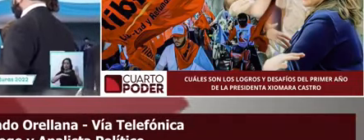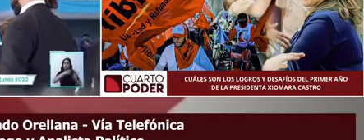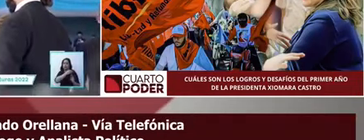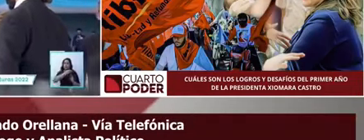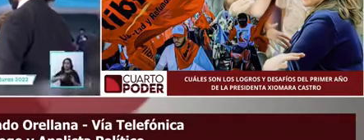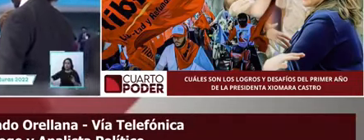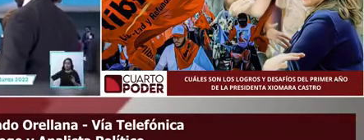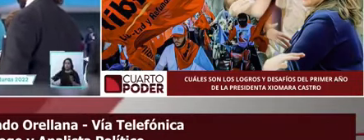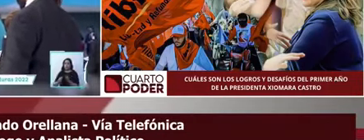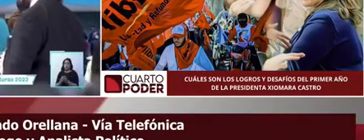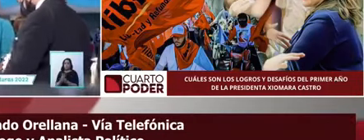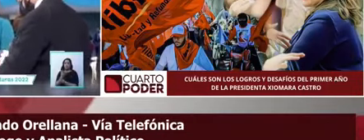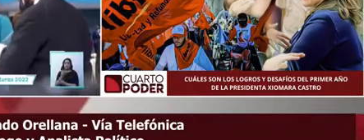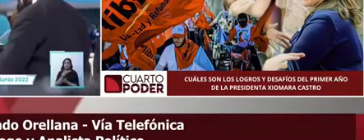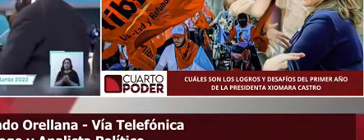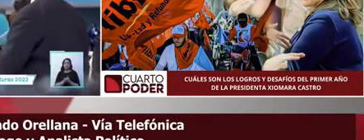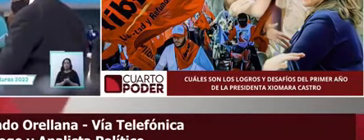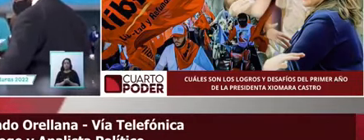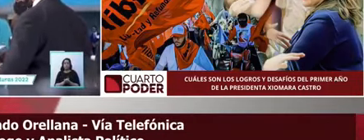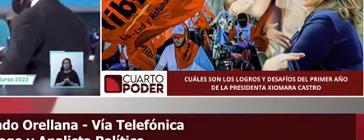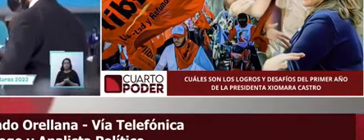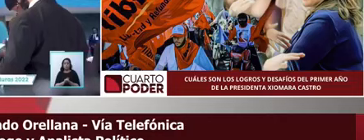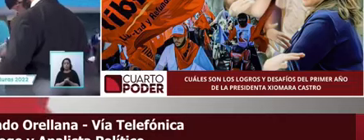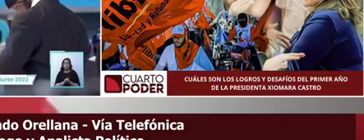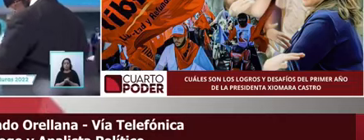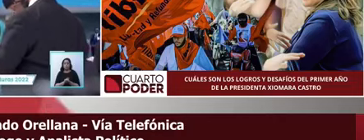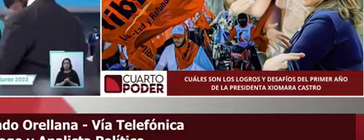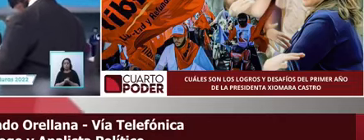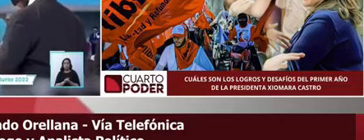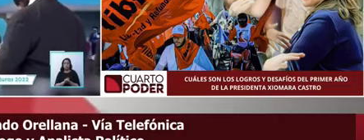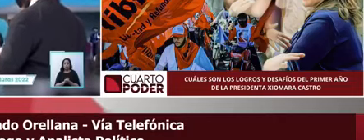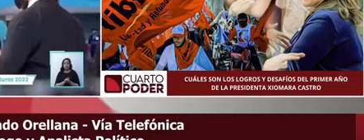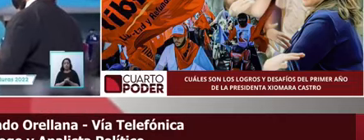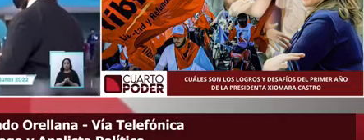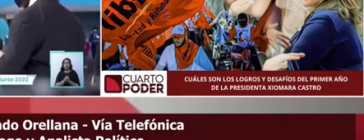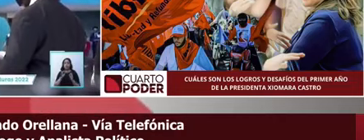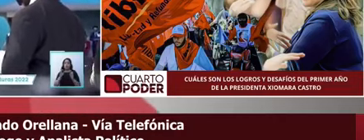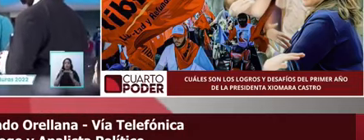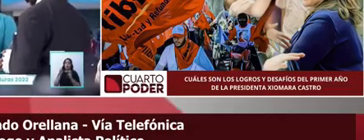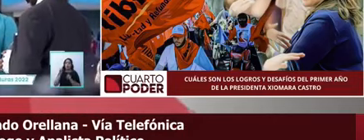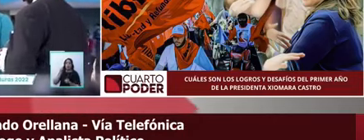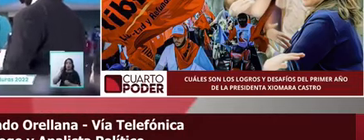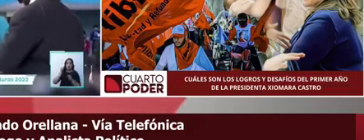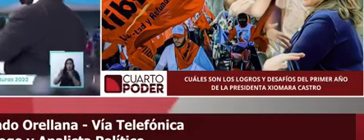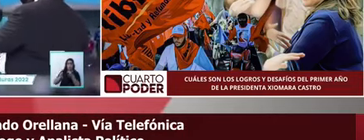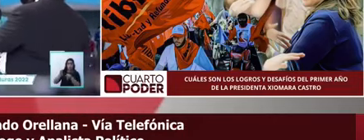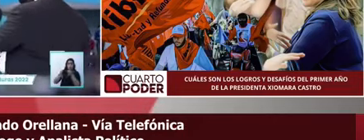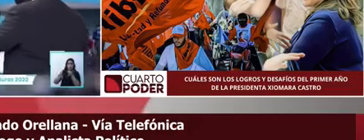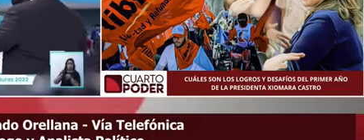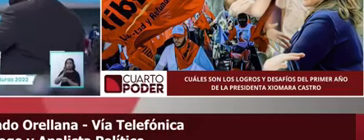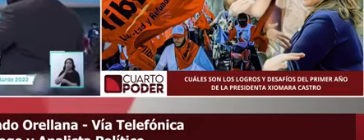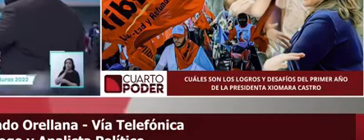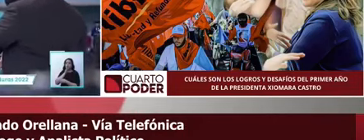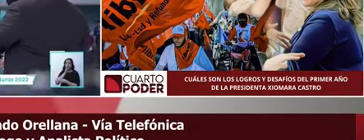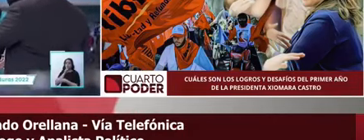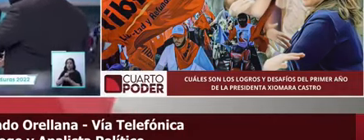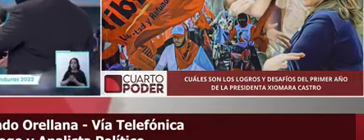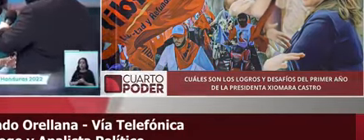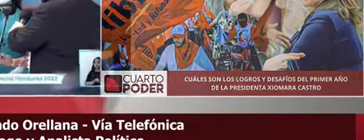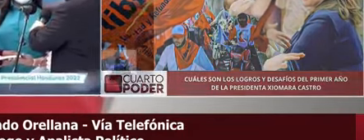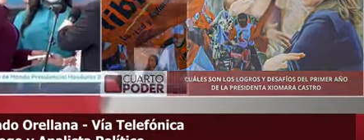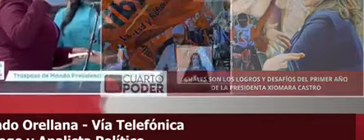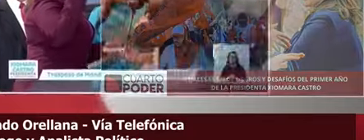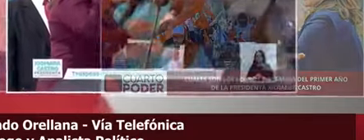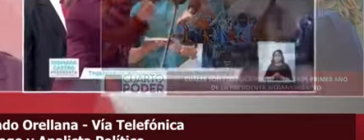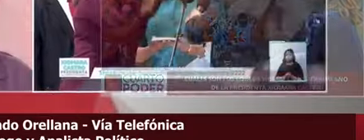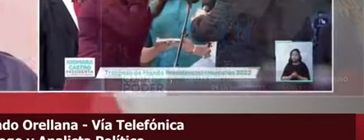en primer lugar, que es un año bastante difícil, un año complejo, ¿verdad? Porque es prácticamente la